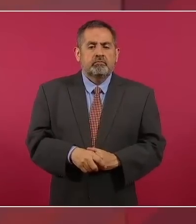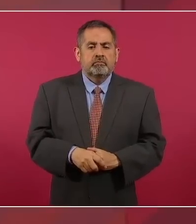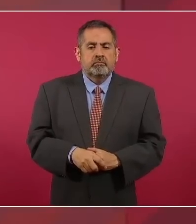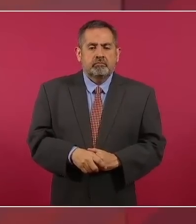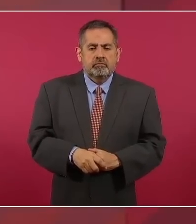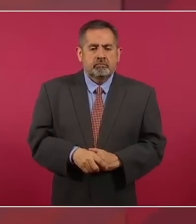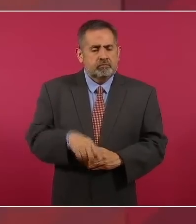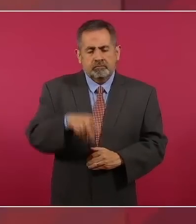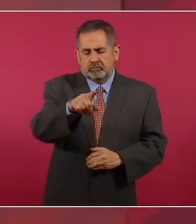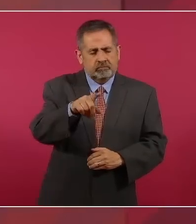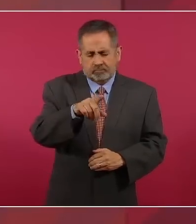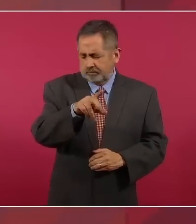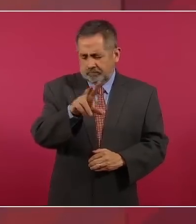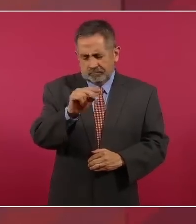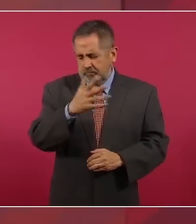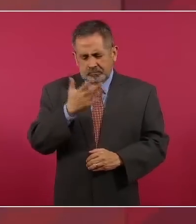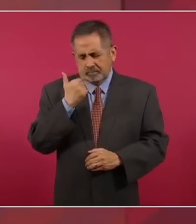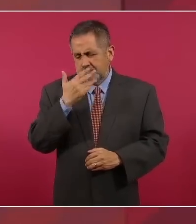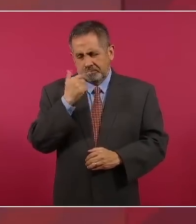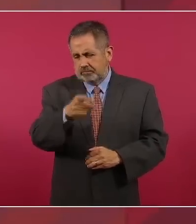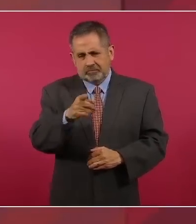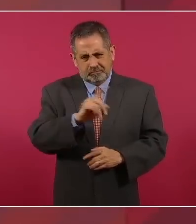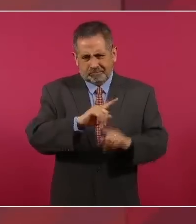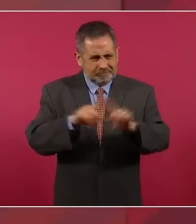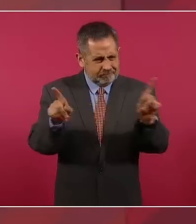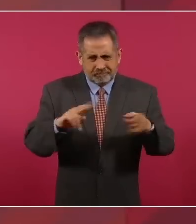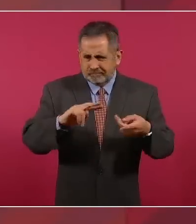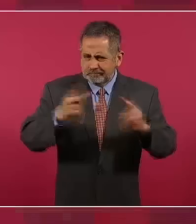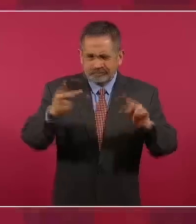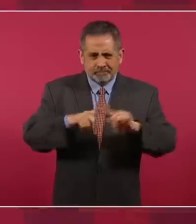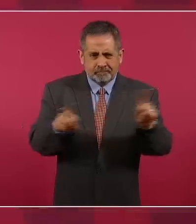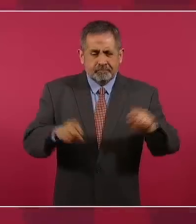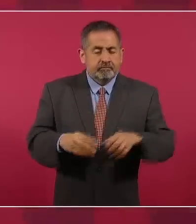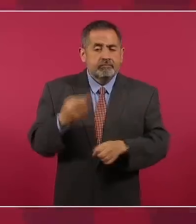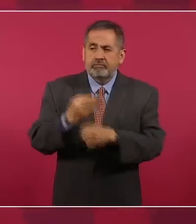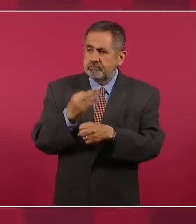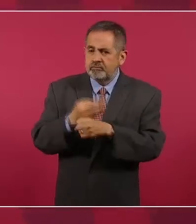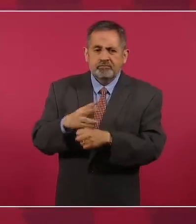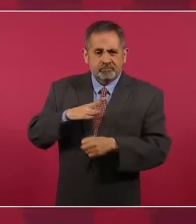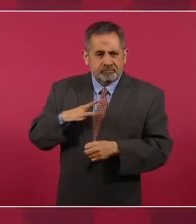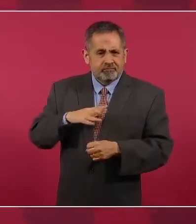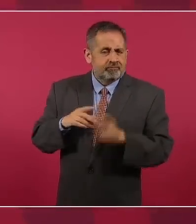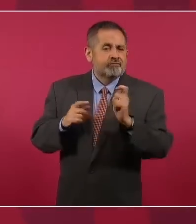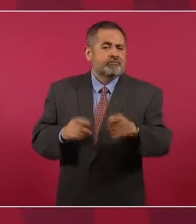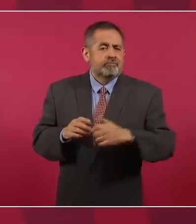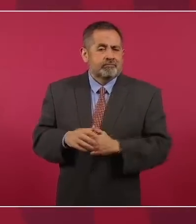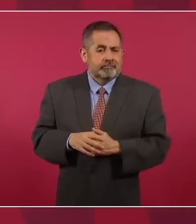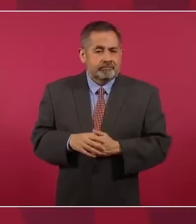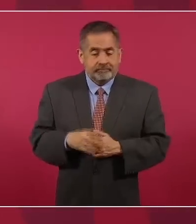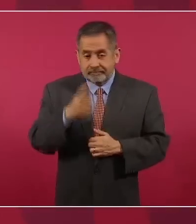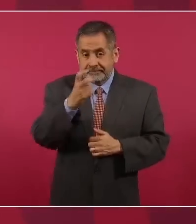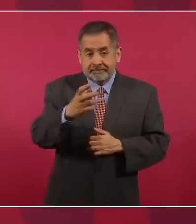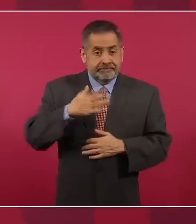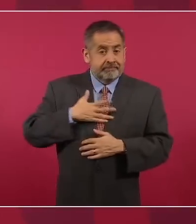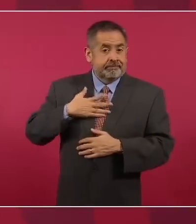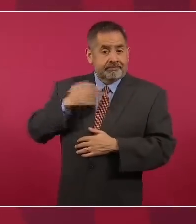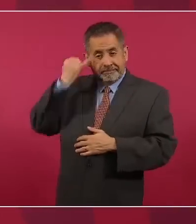No hay, al contrario, ahora hay, por estas